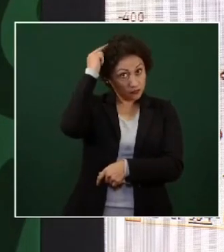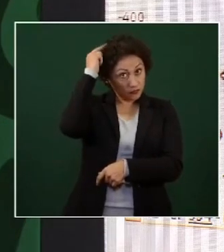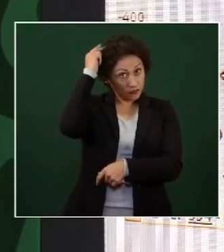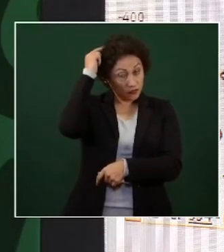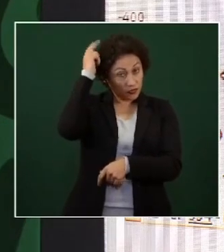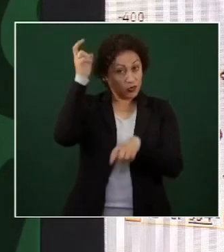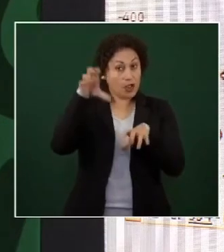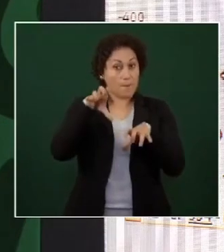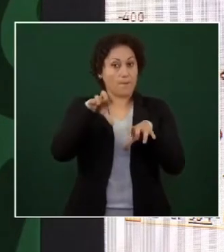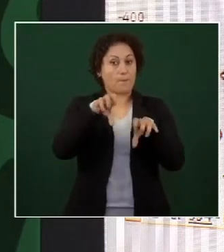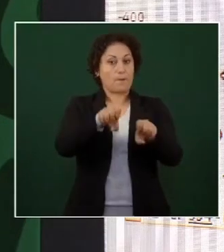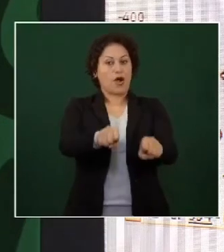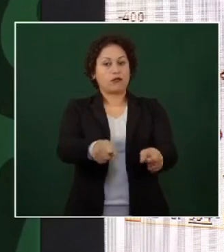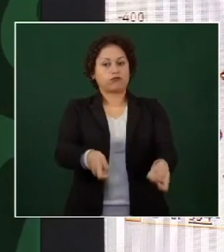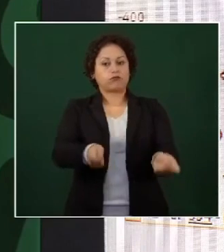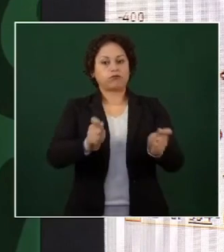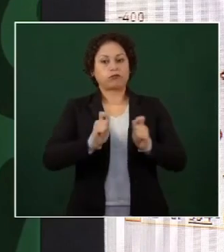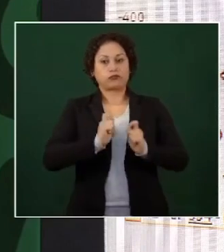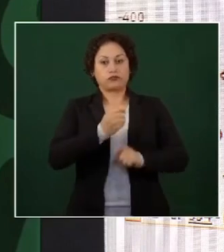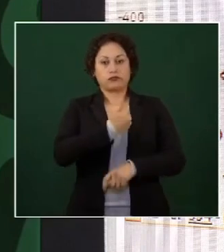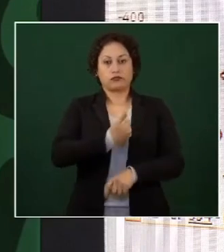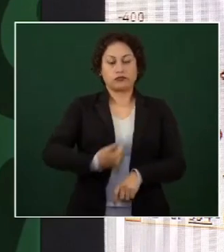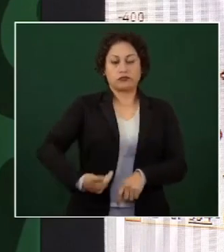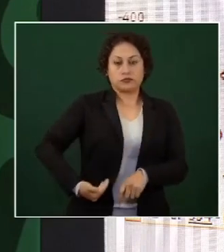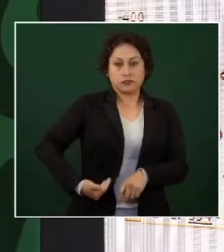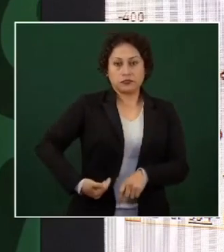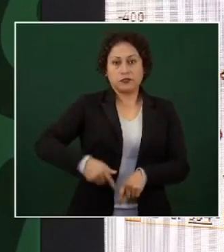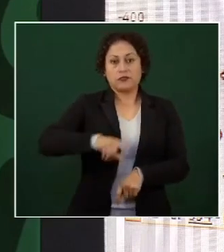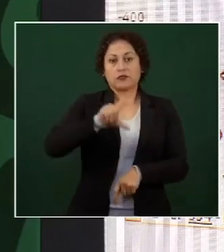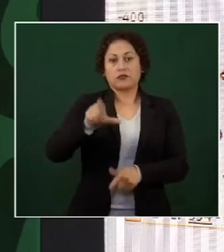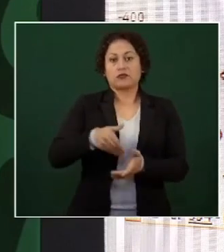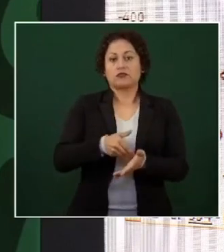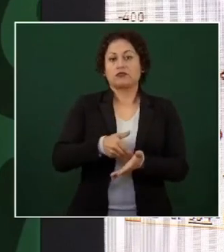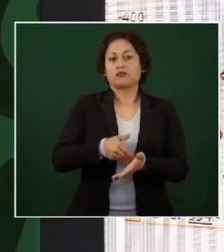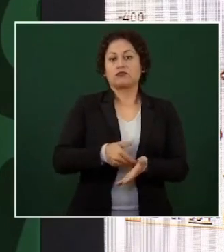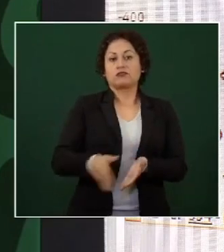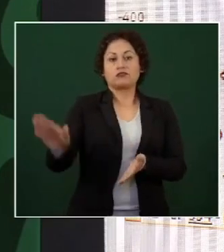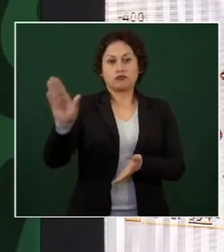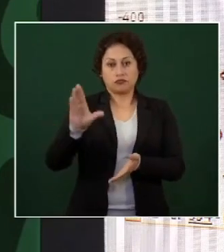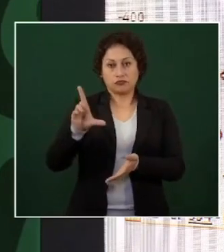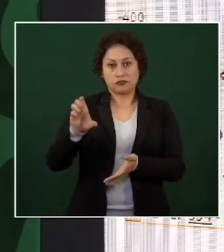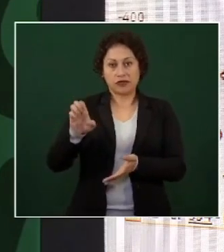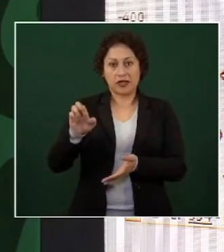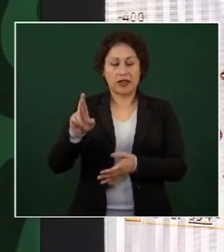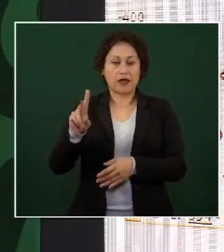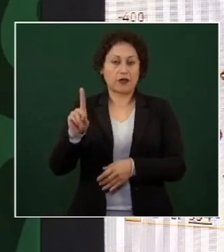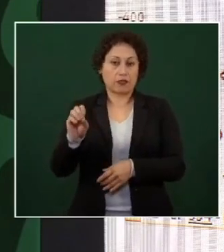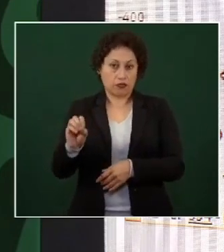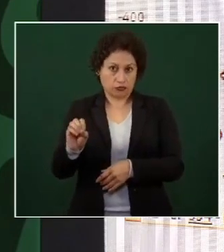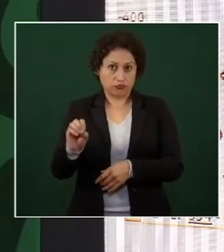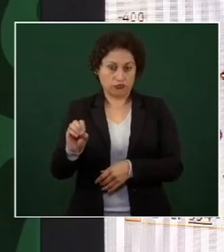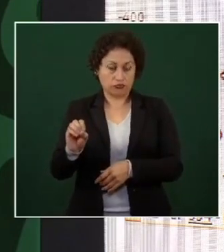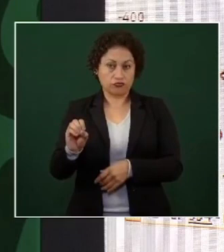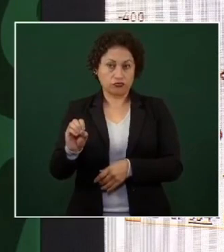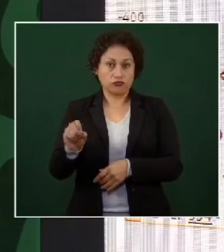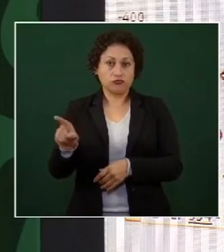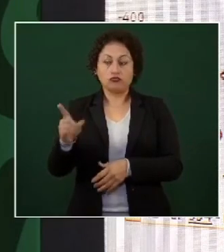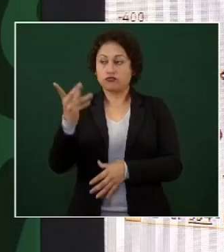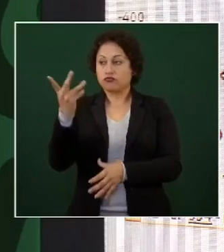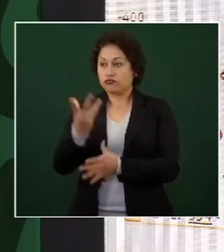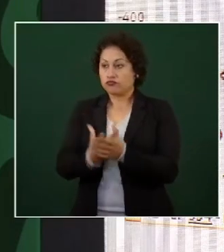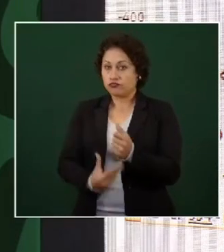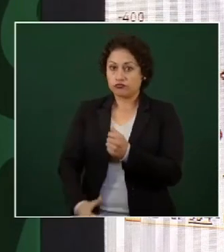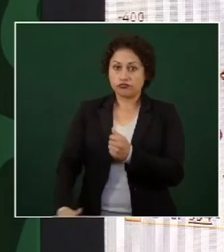tomó el poder y expulsó al presidente Lerdo de Tejada, que se fue al exilio,